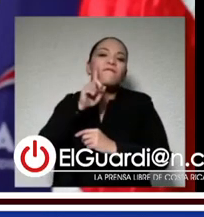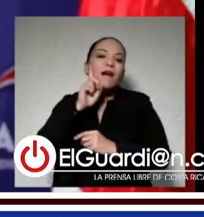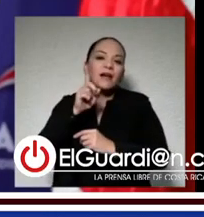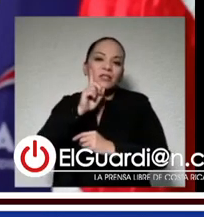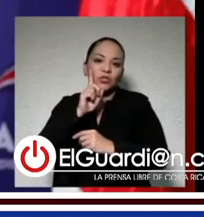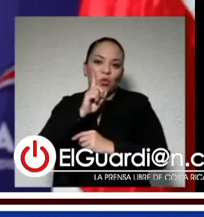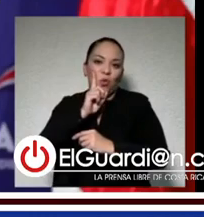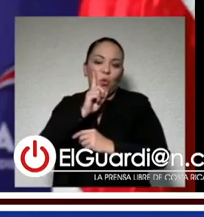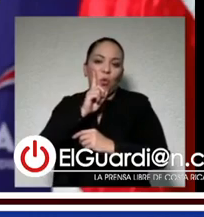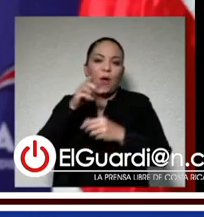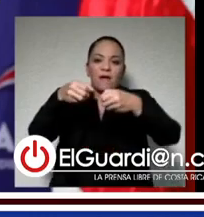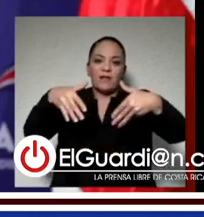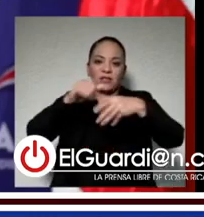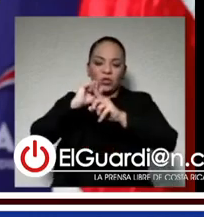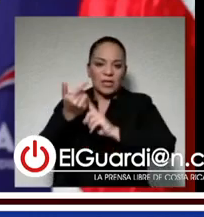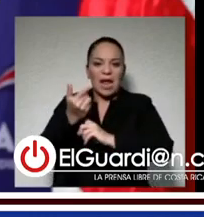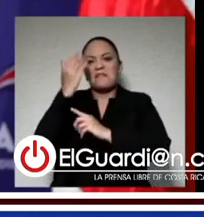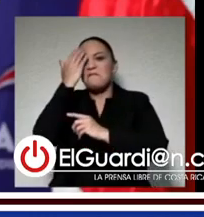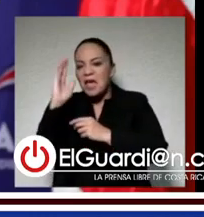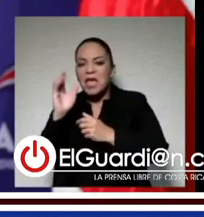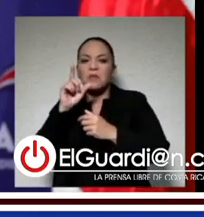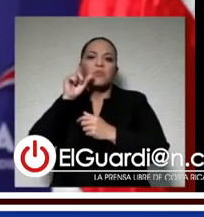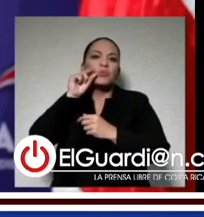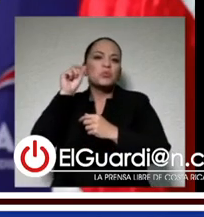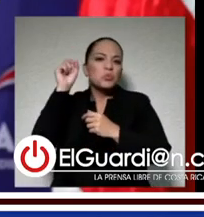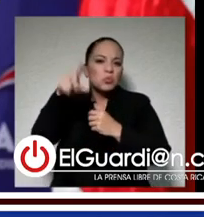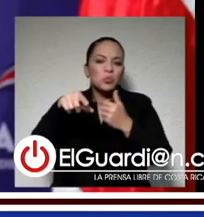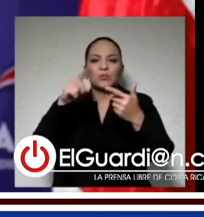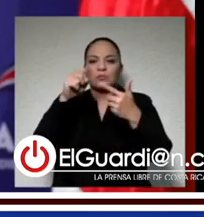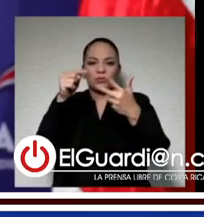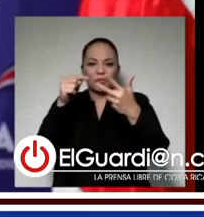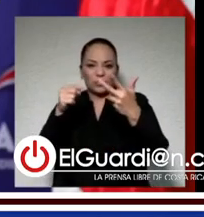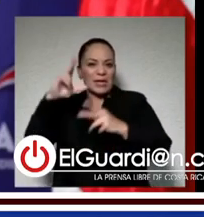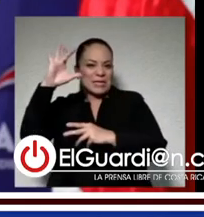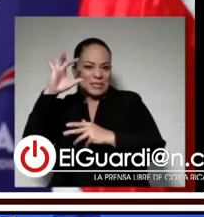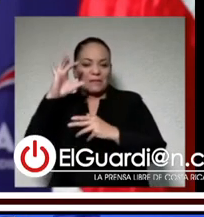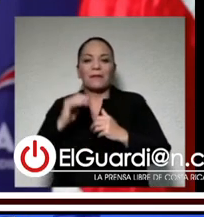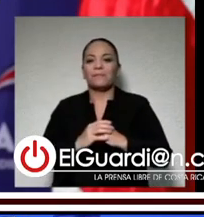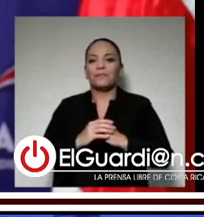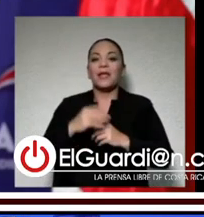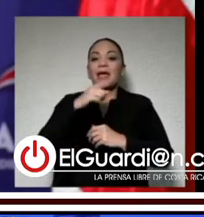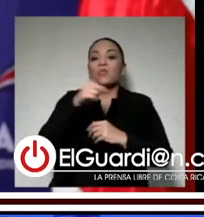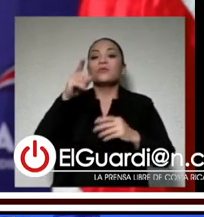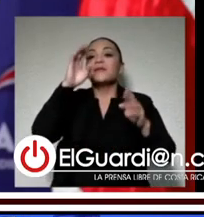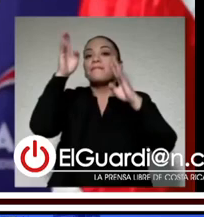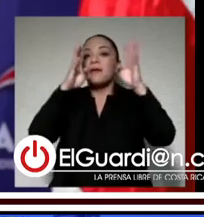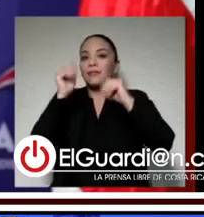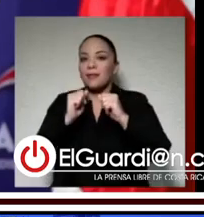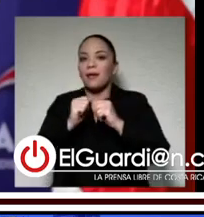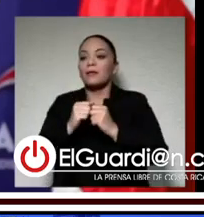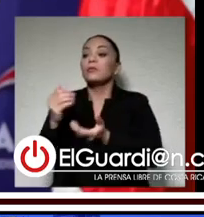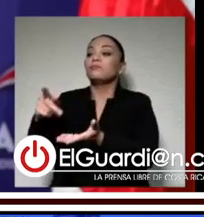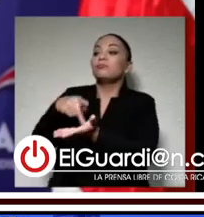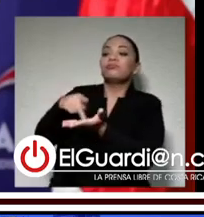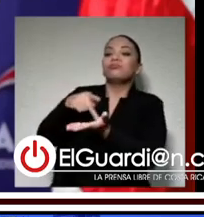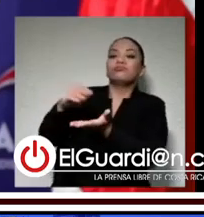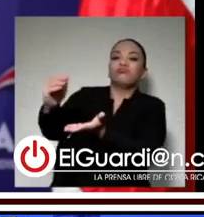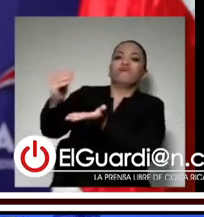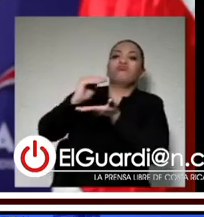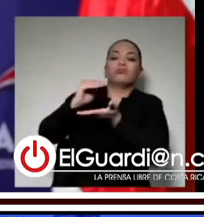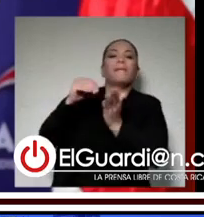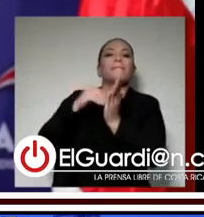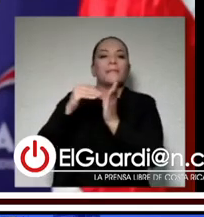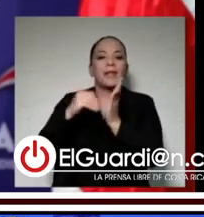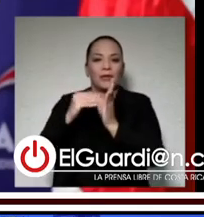sociales. Inventan pagos millonarios y reciben acusaciones sin pruebas,